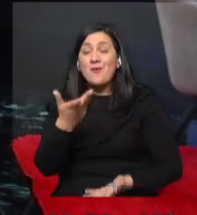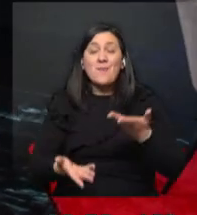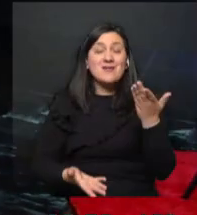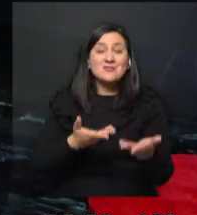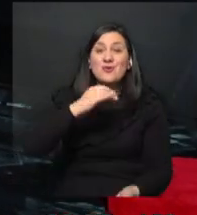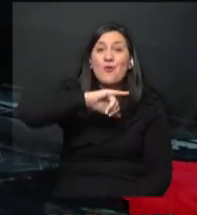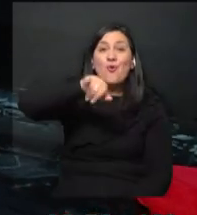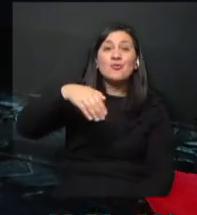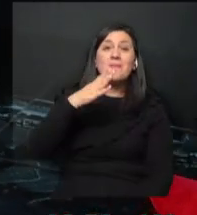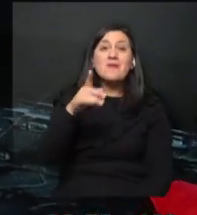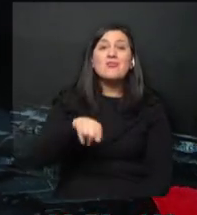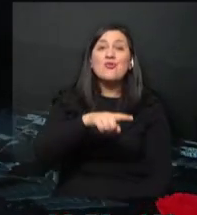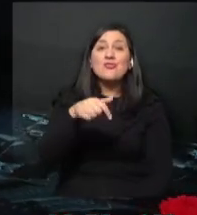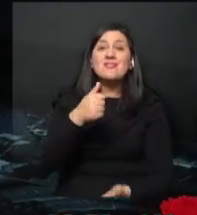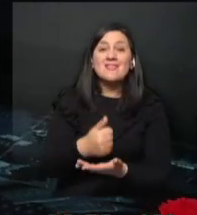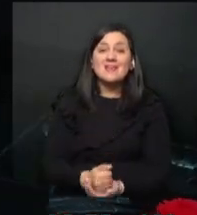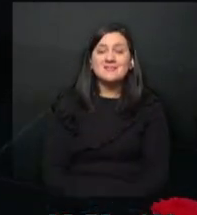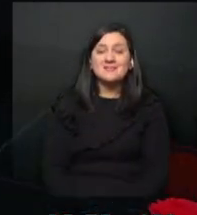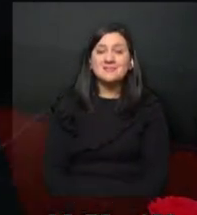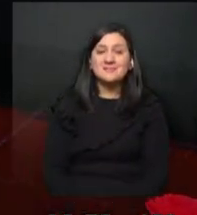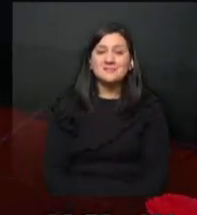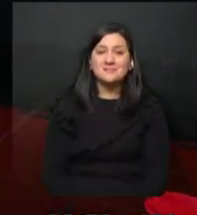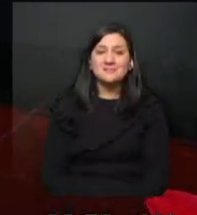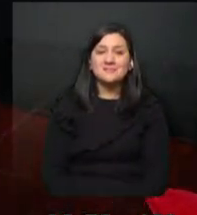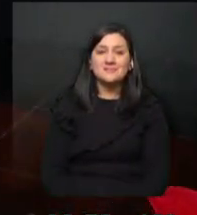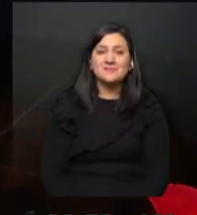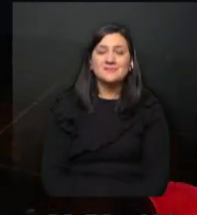JP, ¿dónde estás? JP.